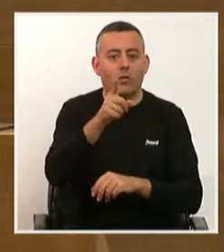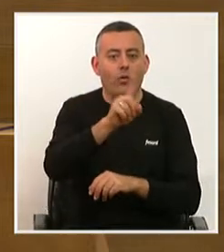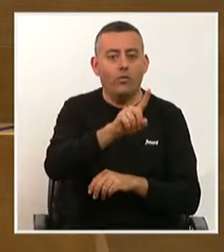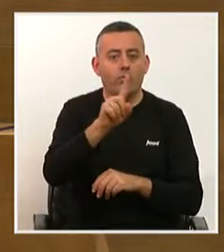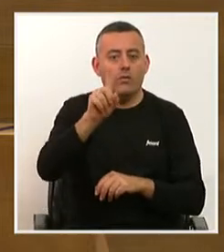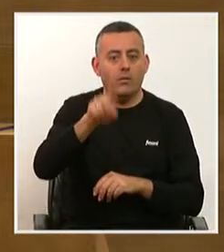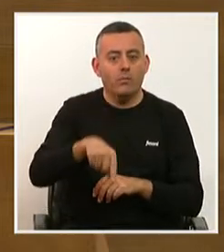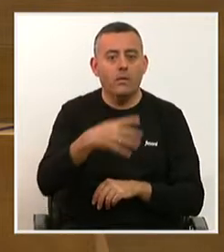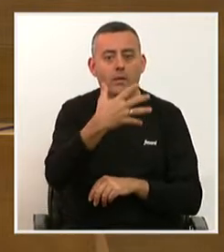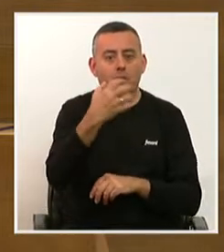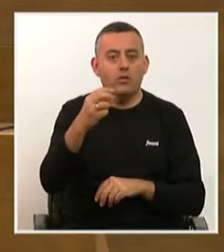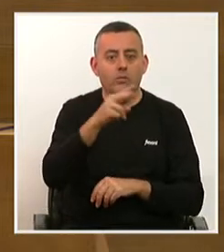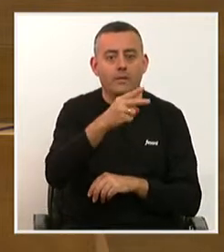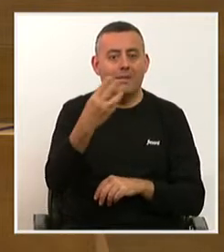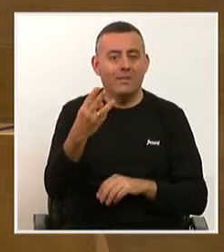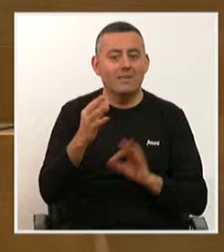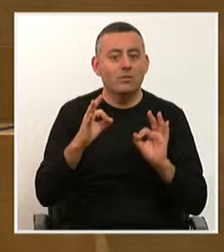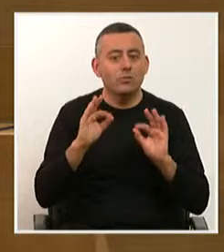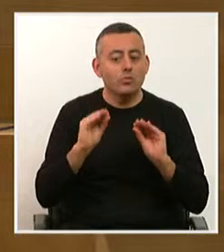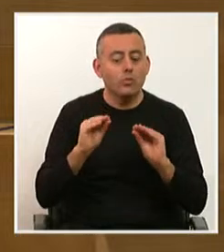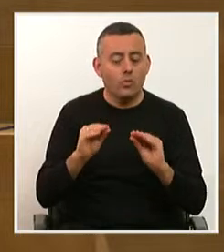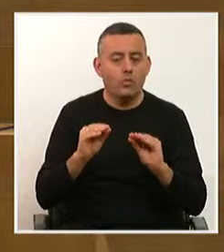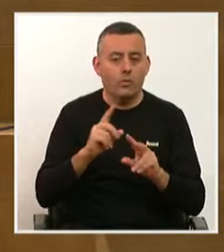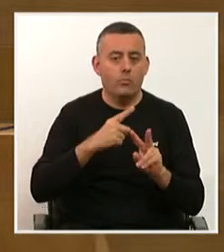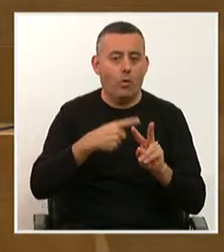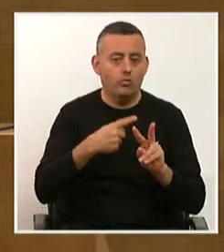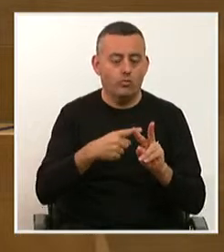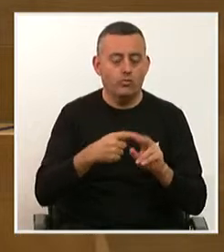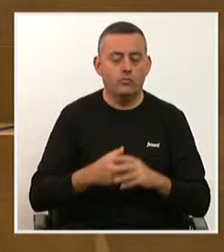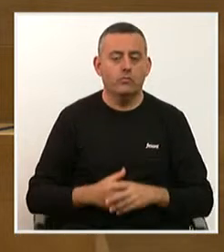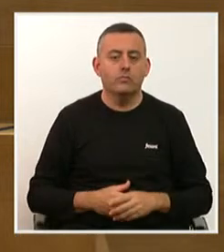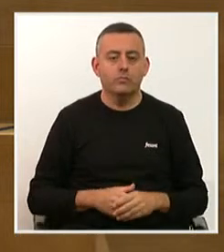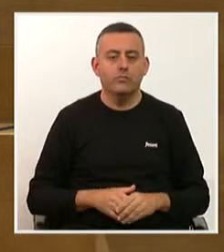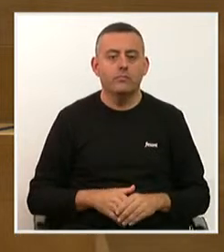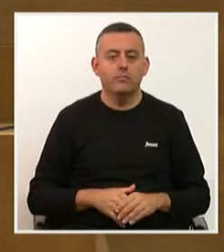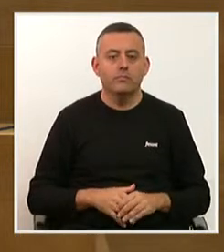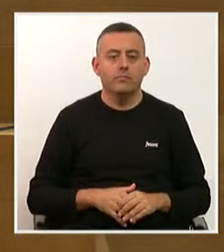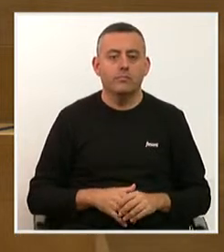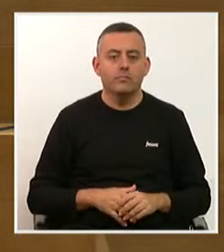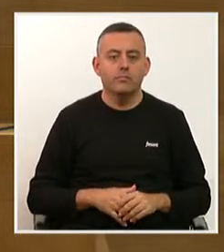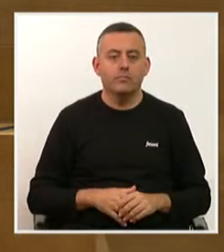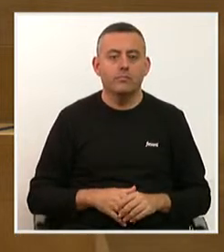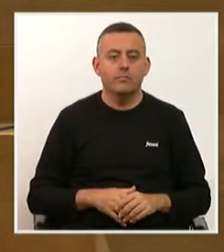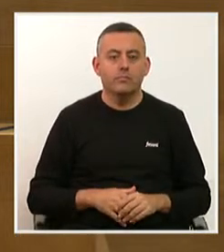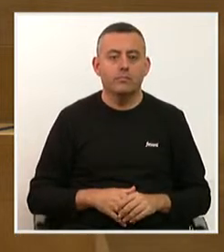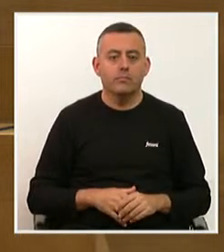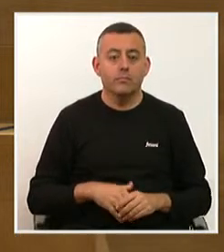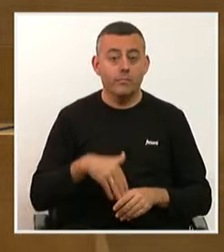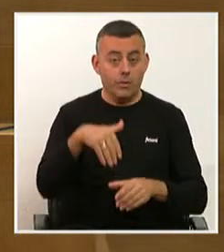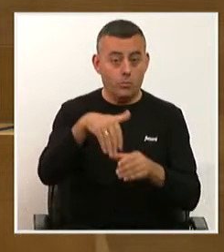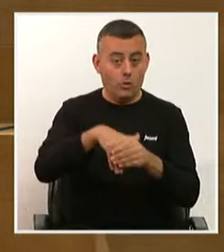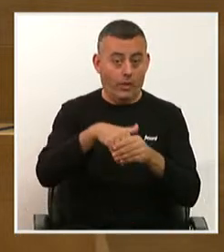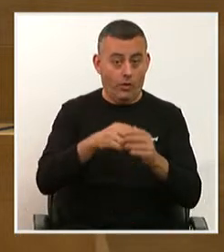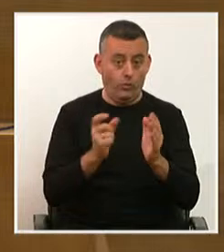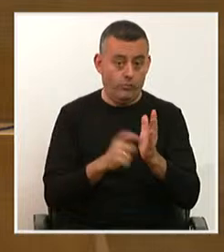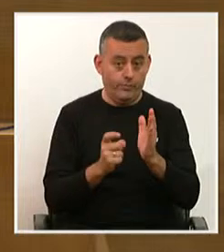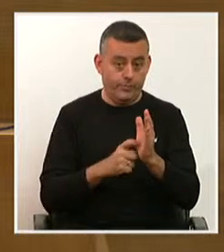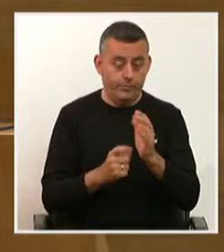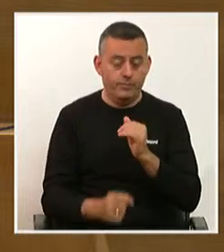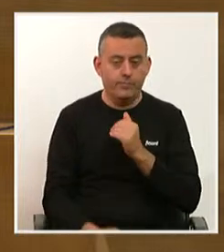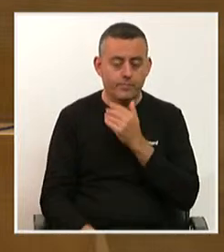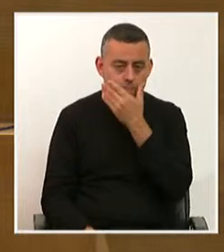11.523 del grupo parlamentario vox cortes valencianas empieza la votación